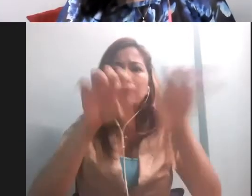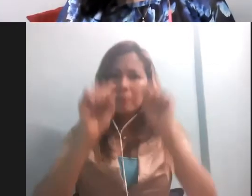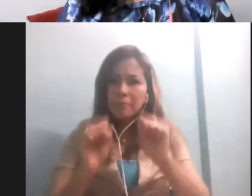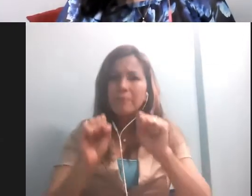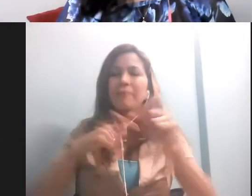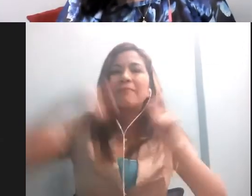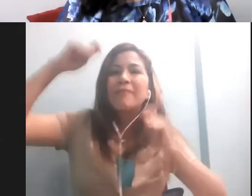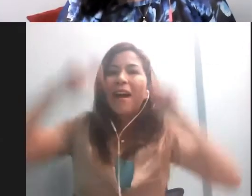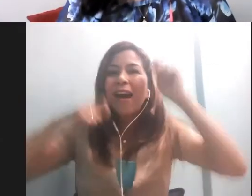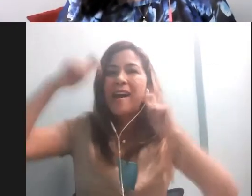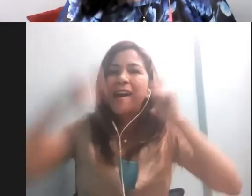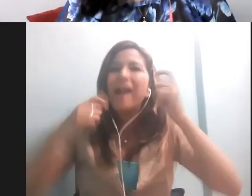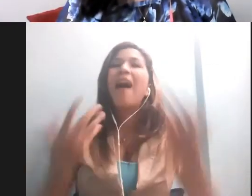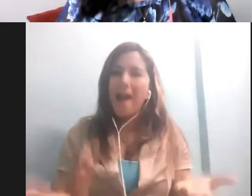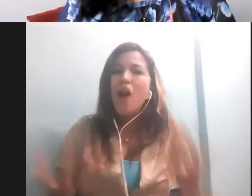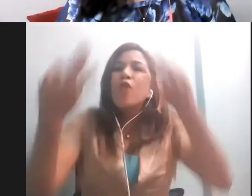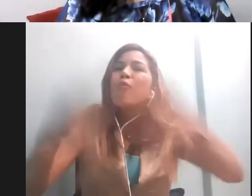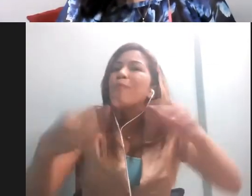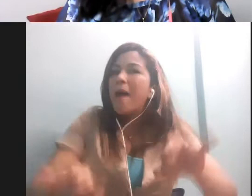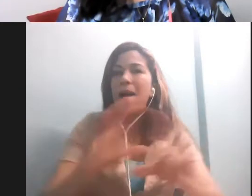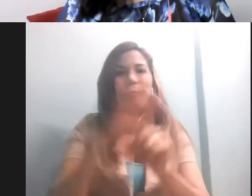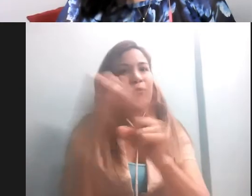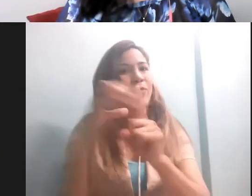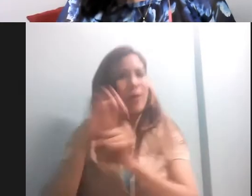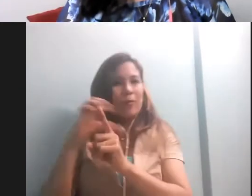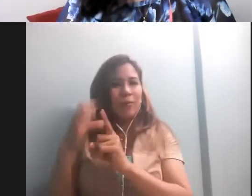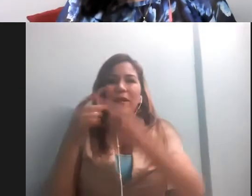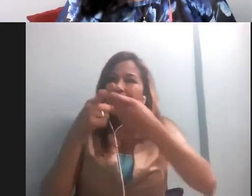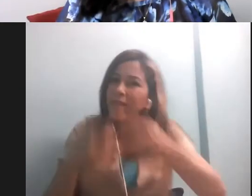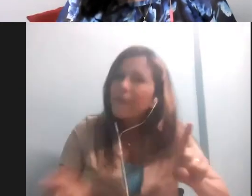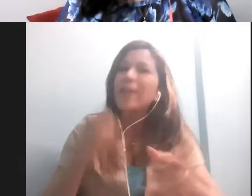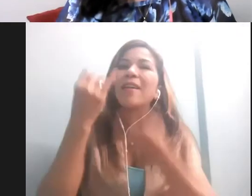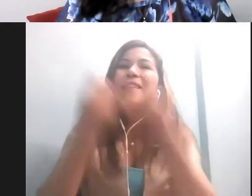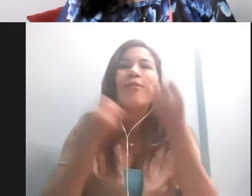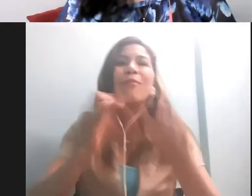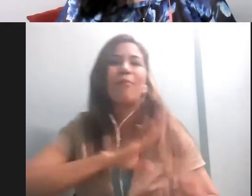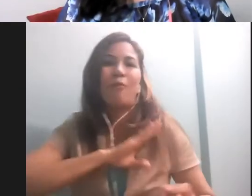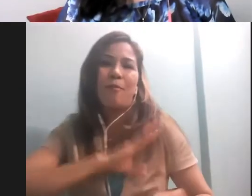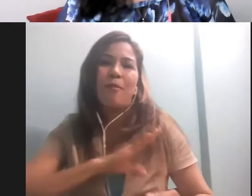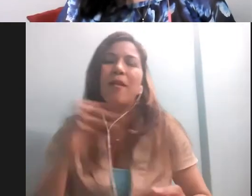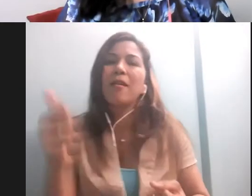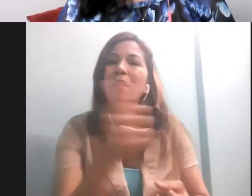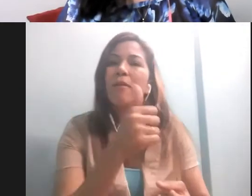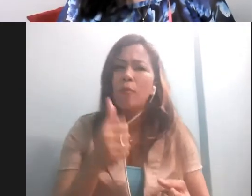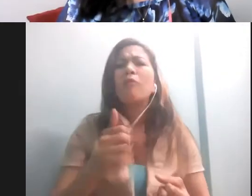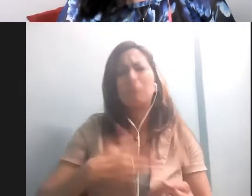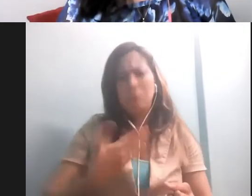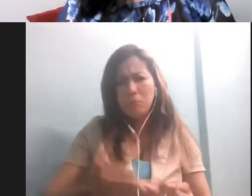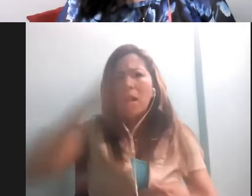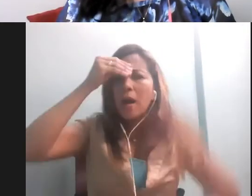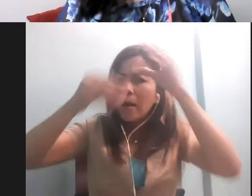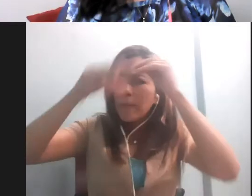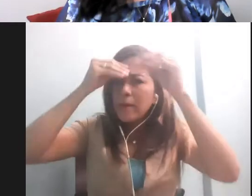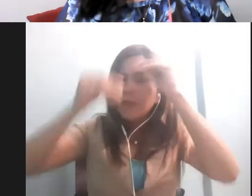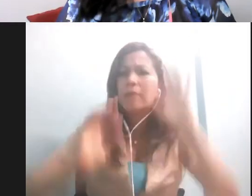otras no. Funciona exactamente igual con el tema del idioma, hay que verlo como un idioma. Como tal se puede aprender, y como tal